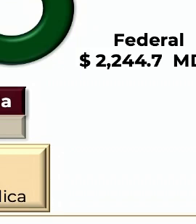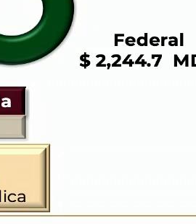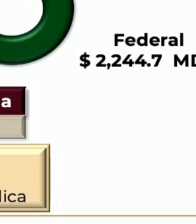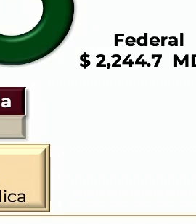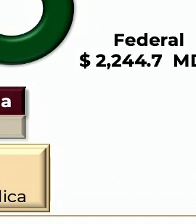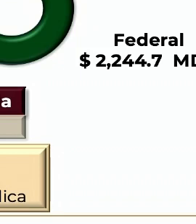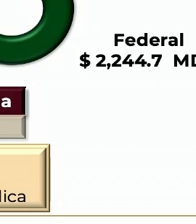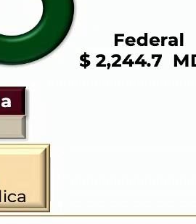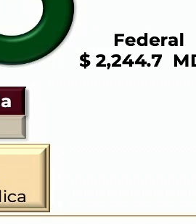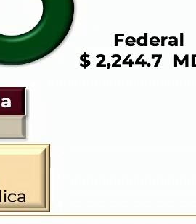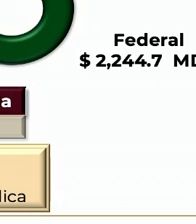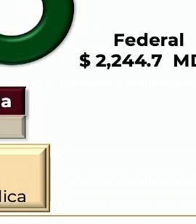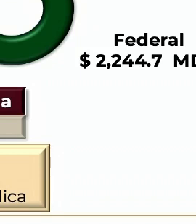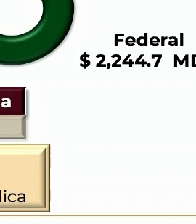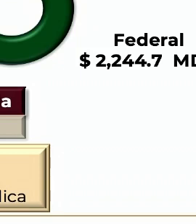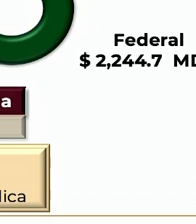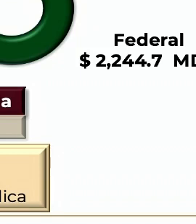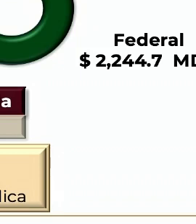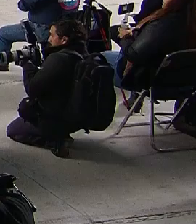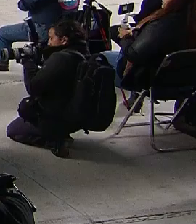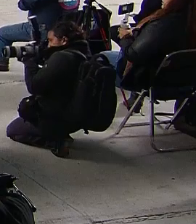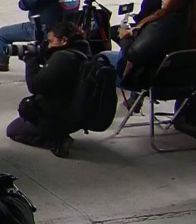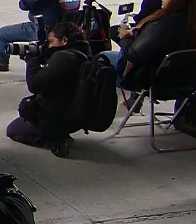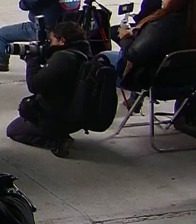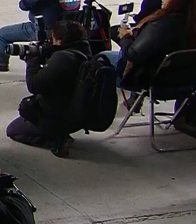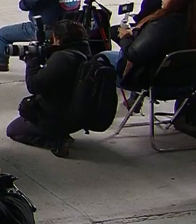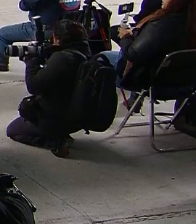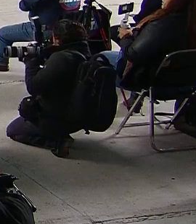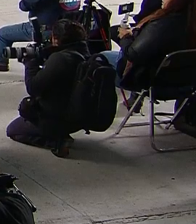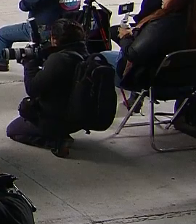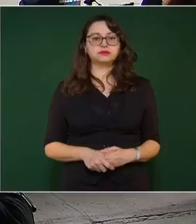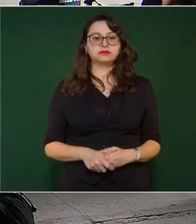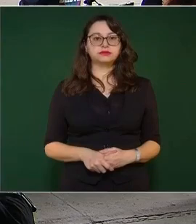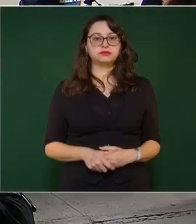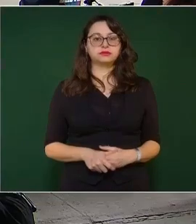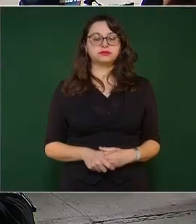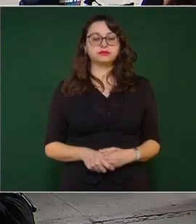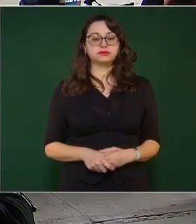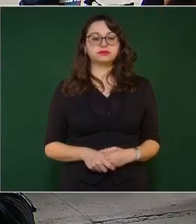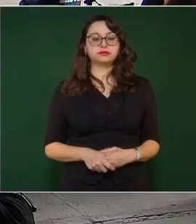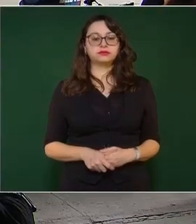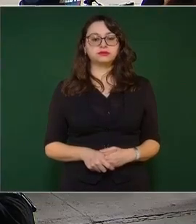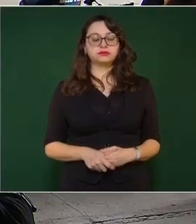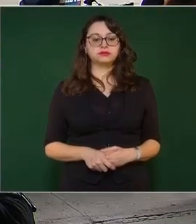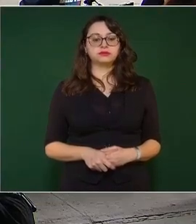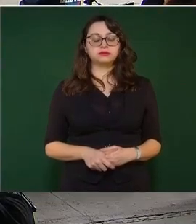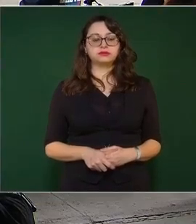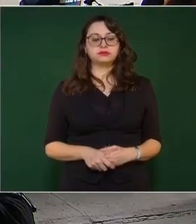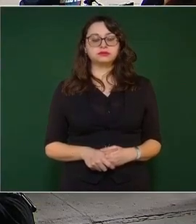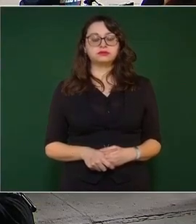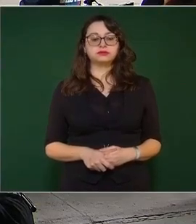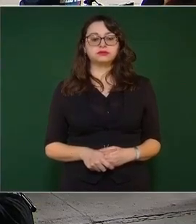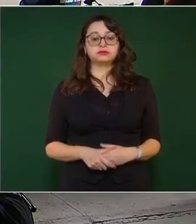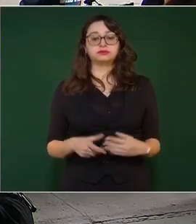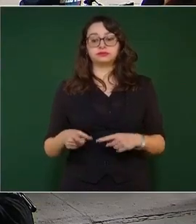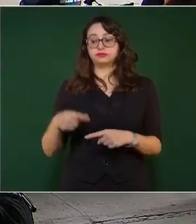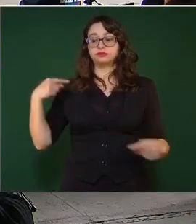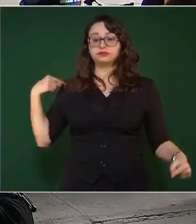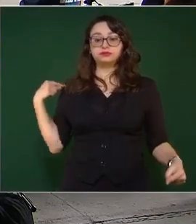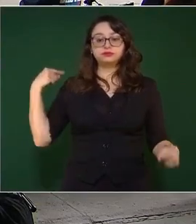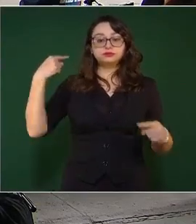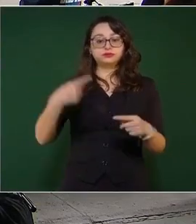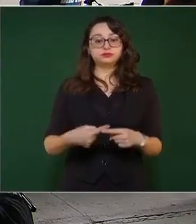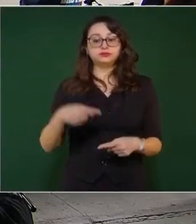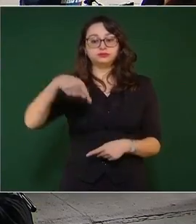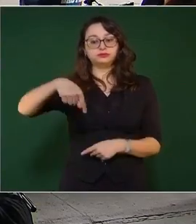20.7 millones de pesos. En cuanto a los aseguramientos en la administración, aquí